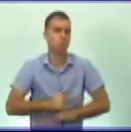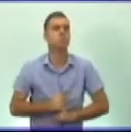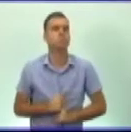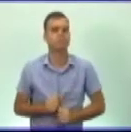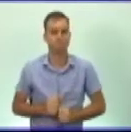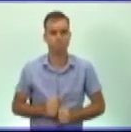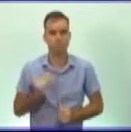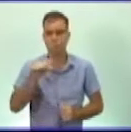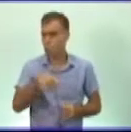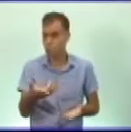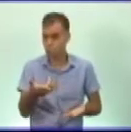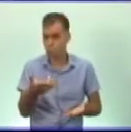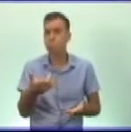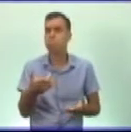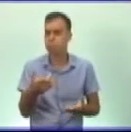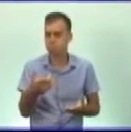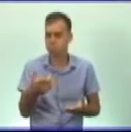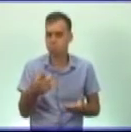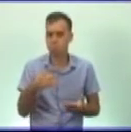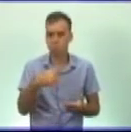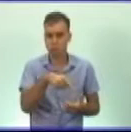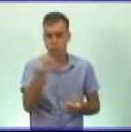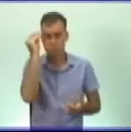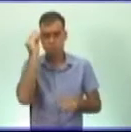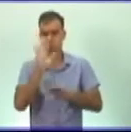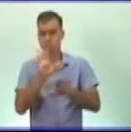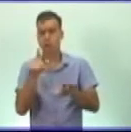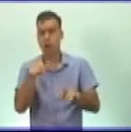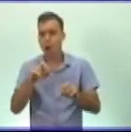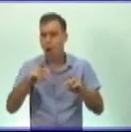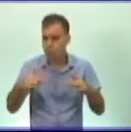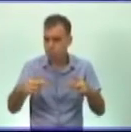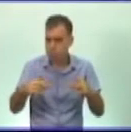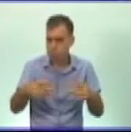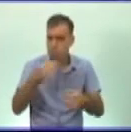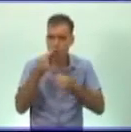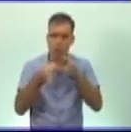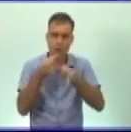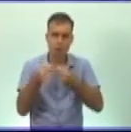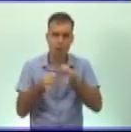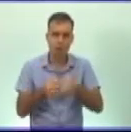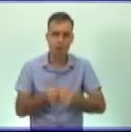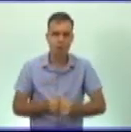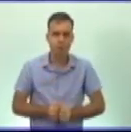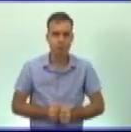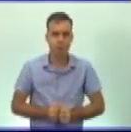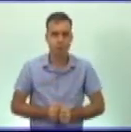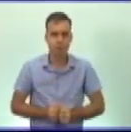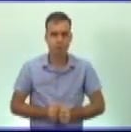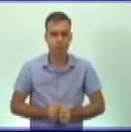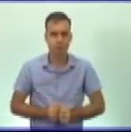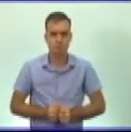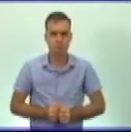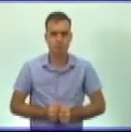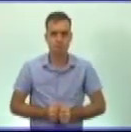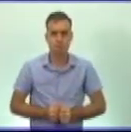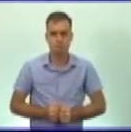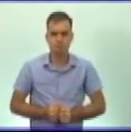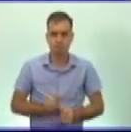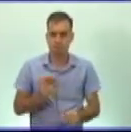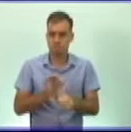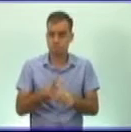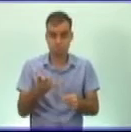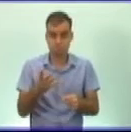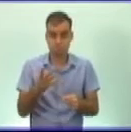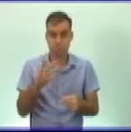hacer ahora es aplicar los conocimientos nuevos que tienes de trigonometría a estos cuerpos. Vamos a comenzar por el